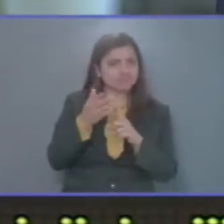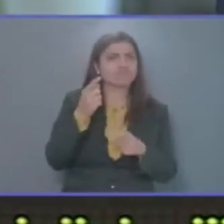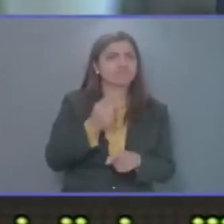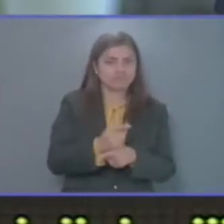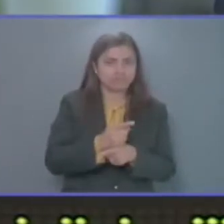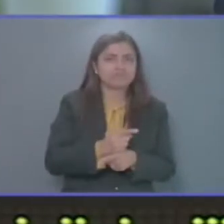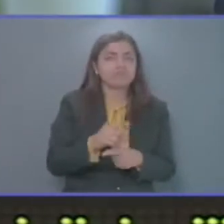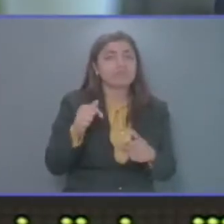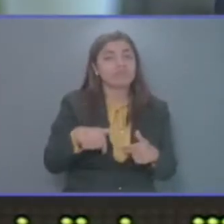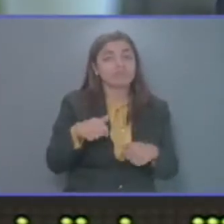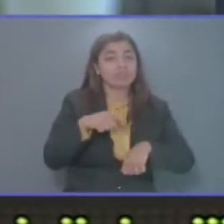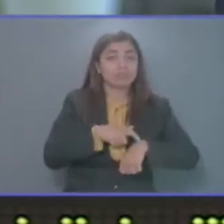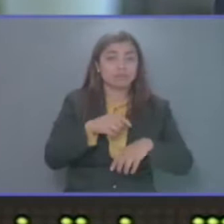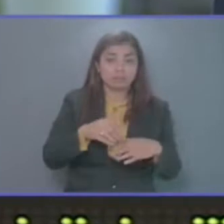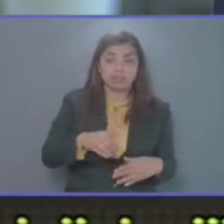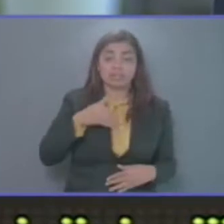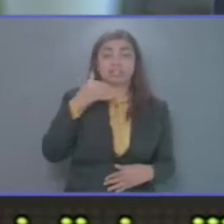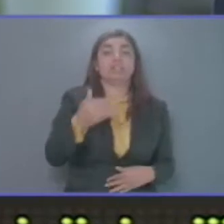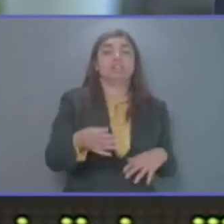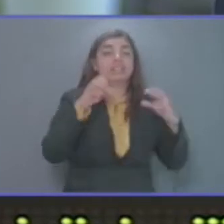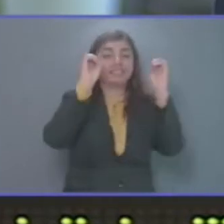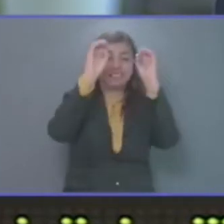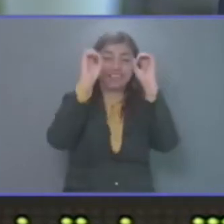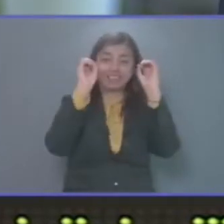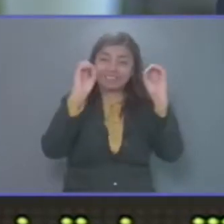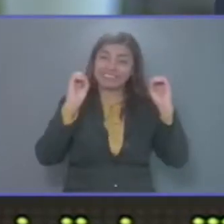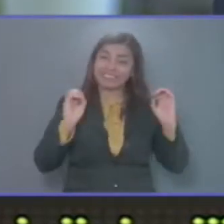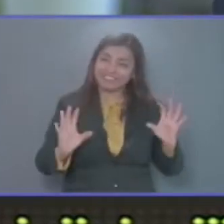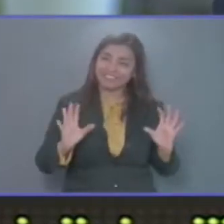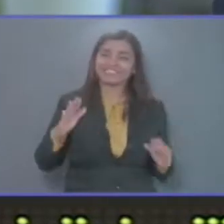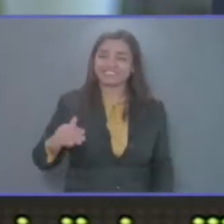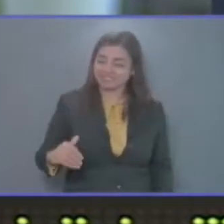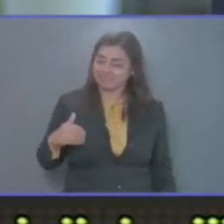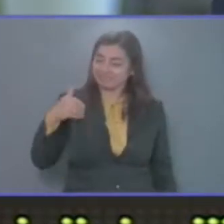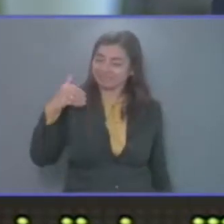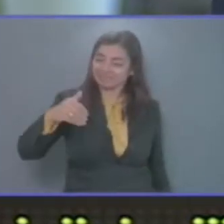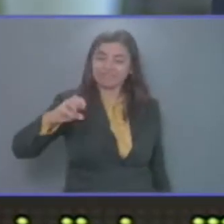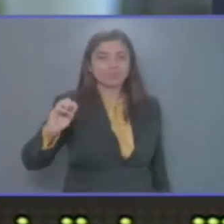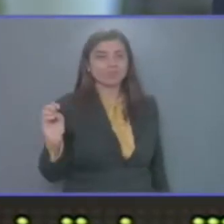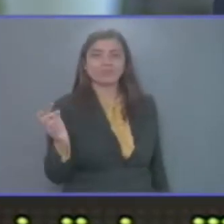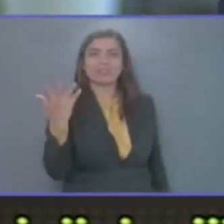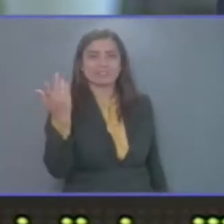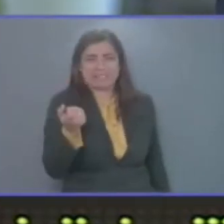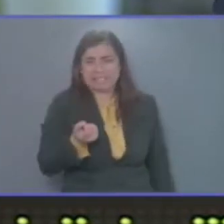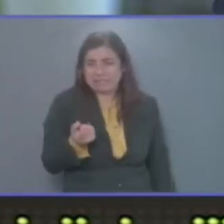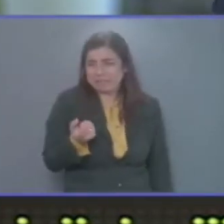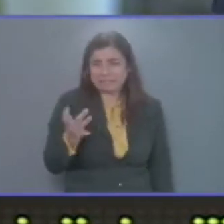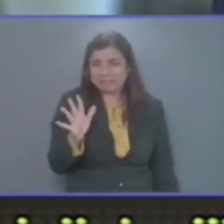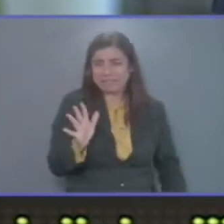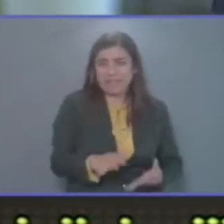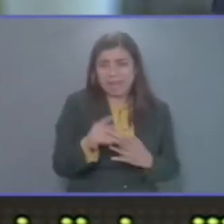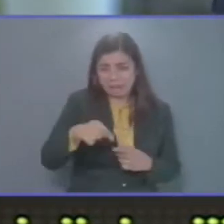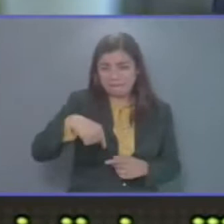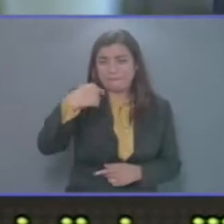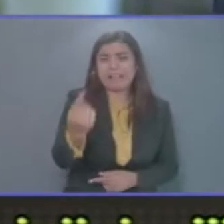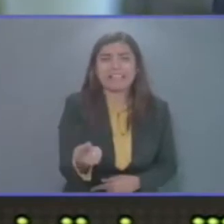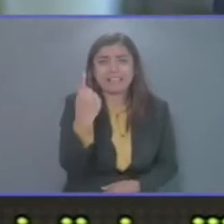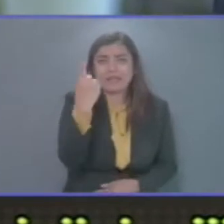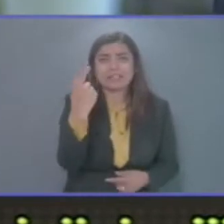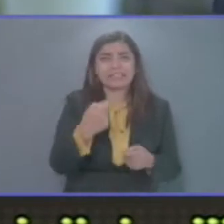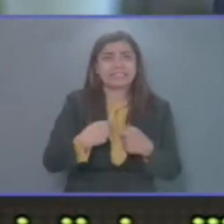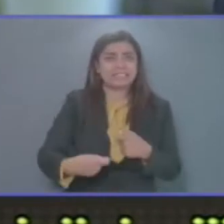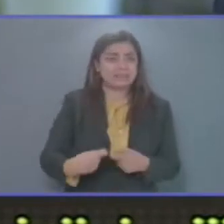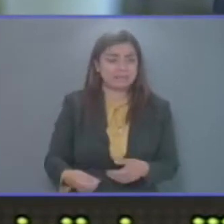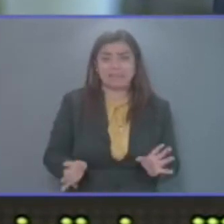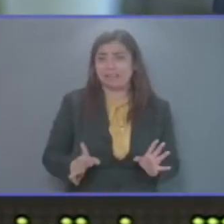esta época de Año Nuevo y Navidad, que ya estamos a unos días, bueno, un día ya para que